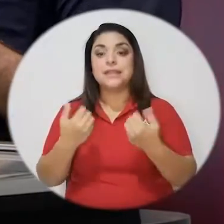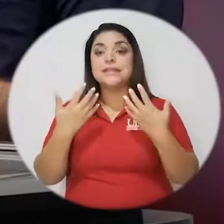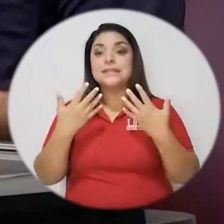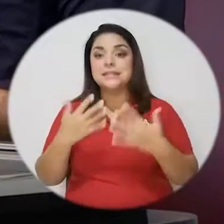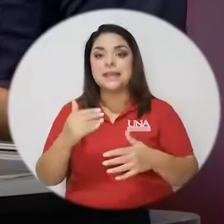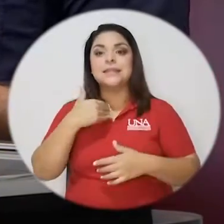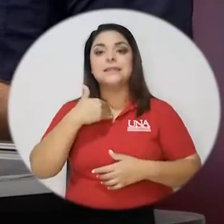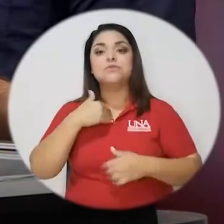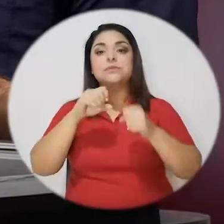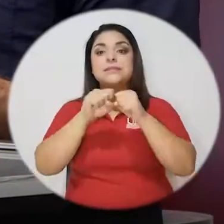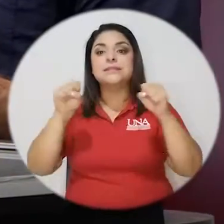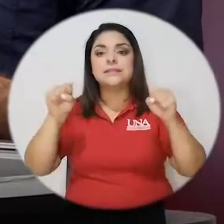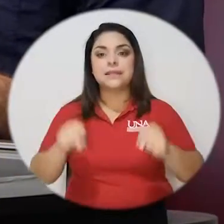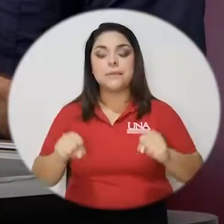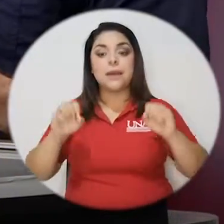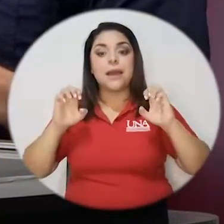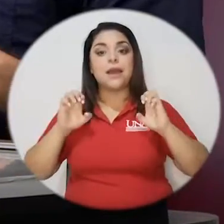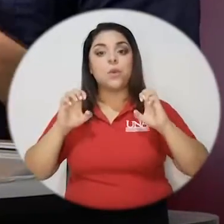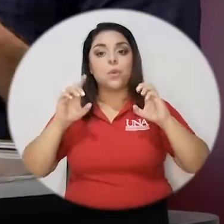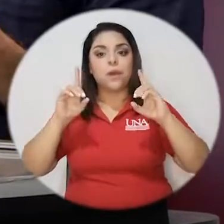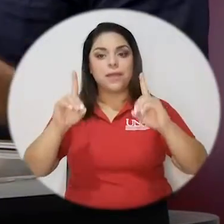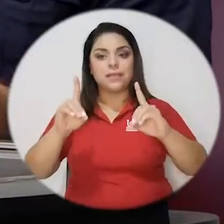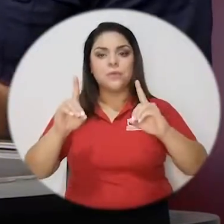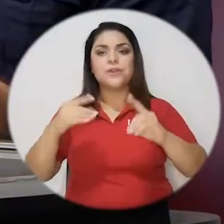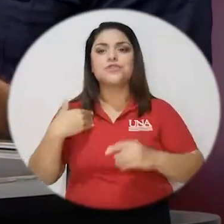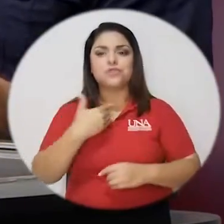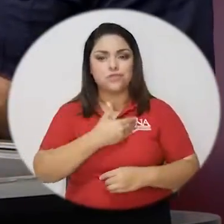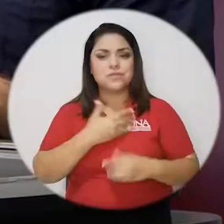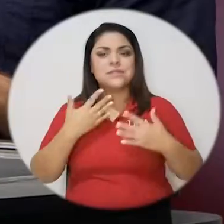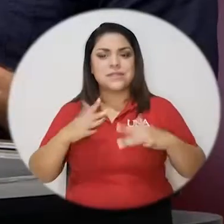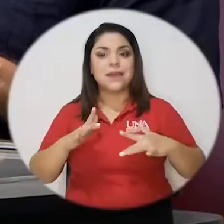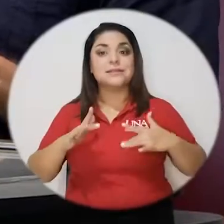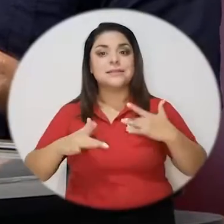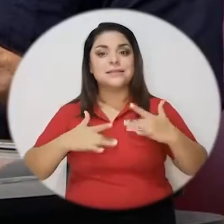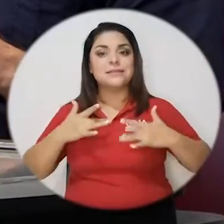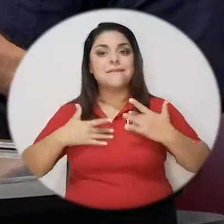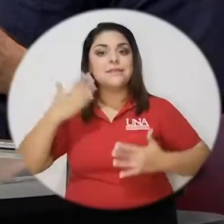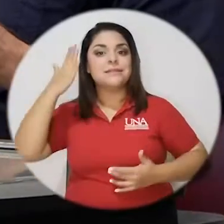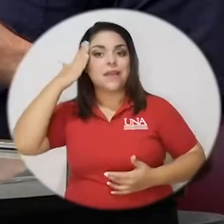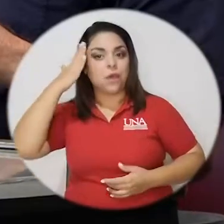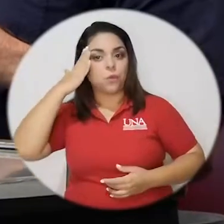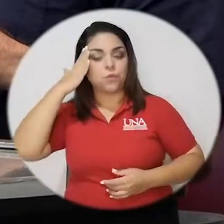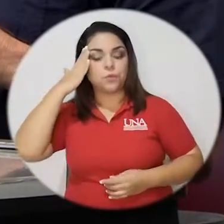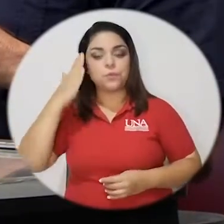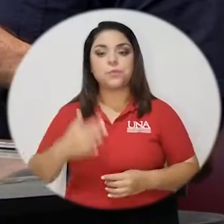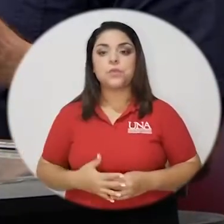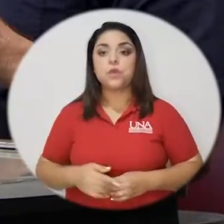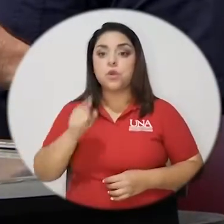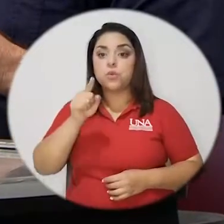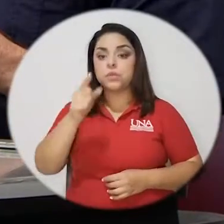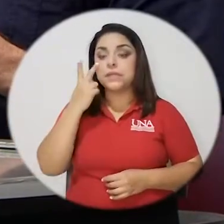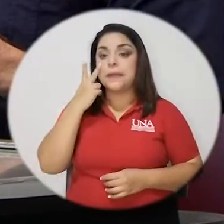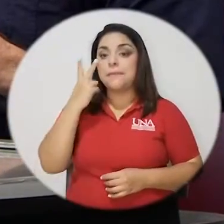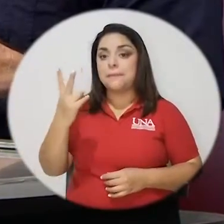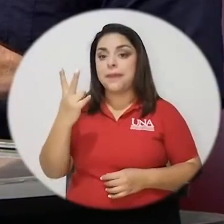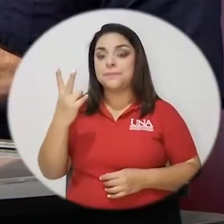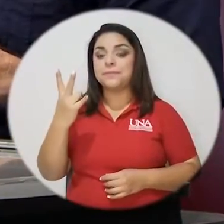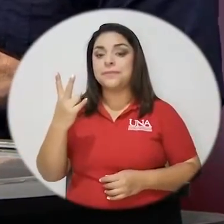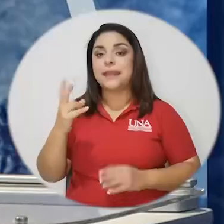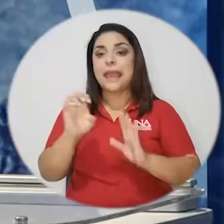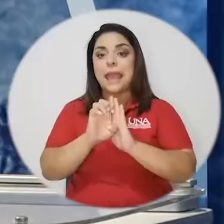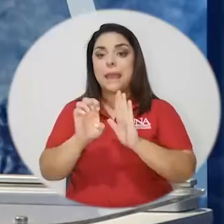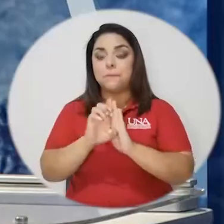sistema educativo en el que estamos muy sensibilizados. Si usted se fija, nosotros fácilmente